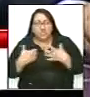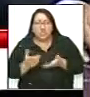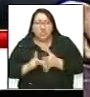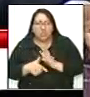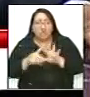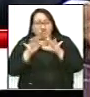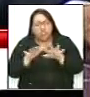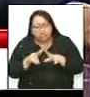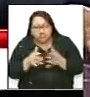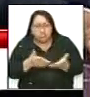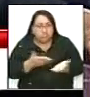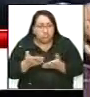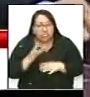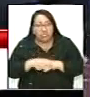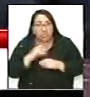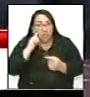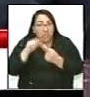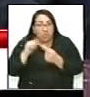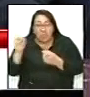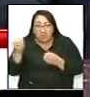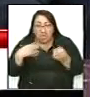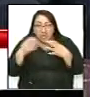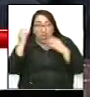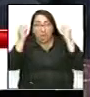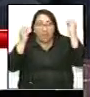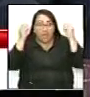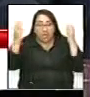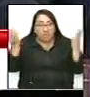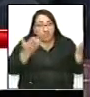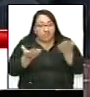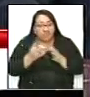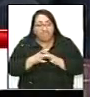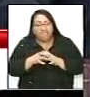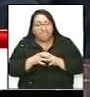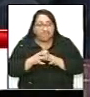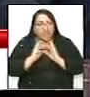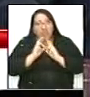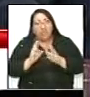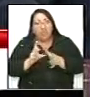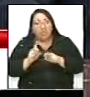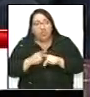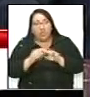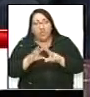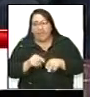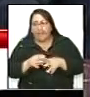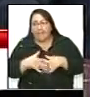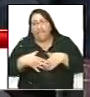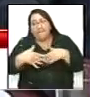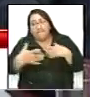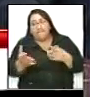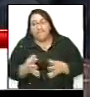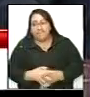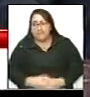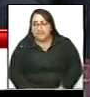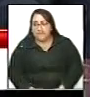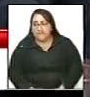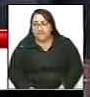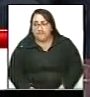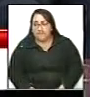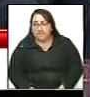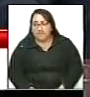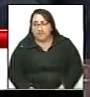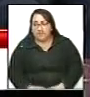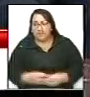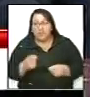alcanzar, sobre las observaciones que ustedes han hecho, nuestras respuestas por escrito, para no hacer muy dilatado ese tema, además